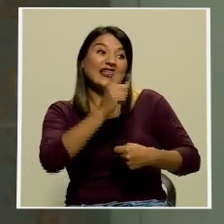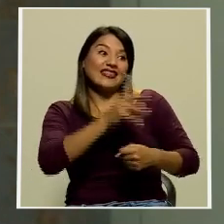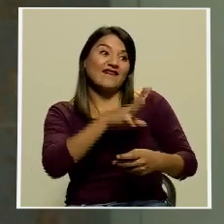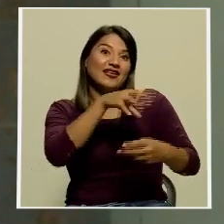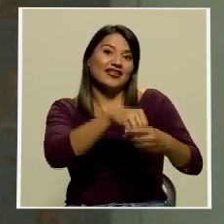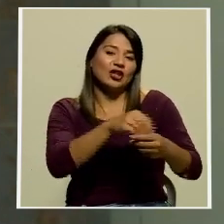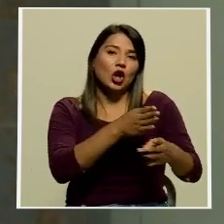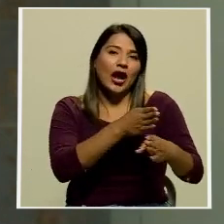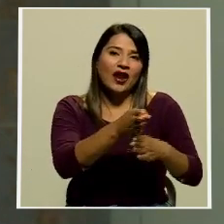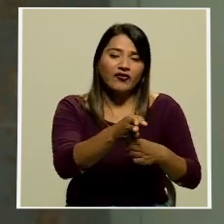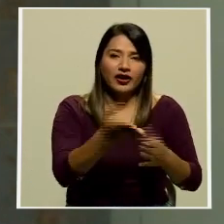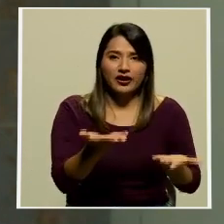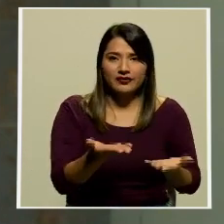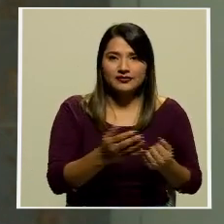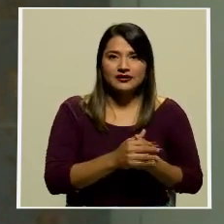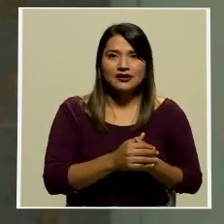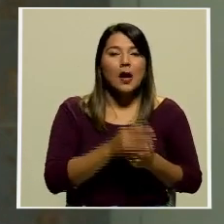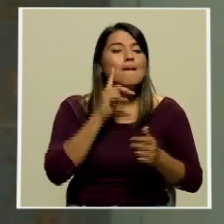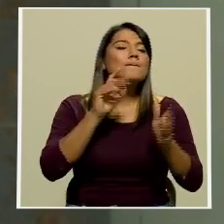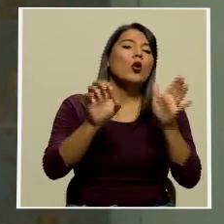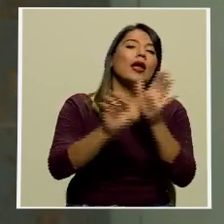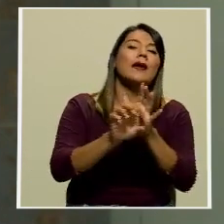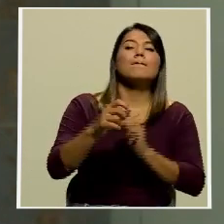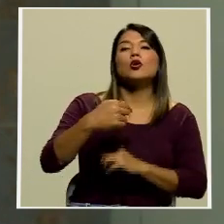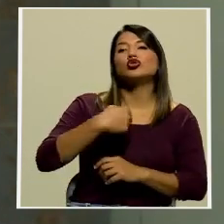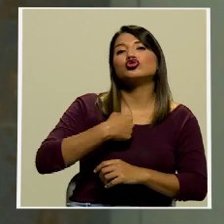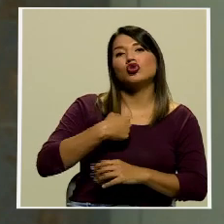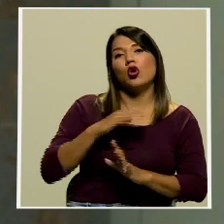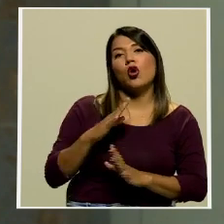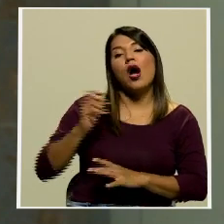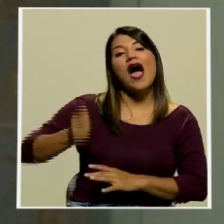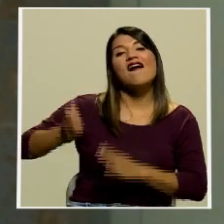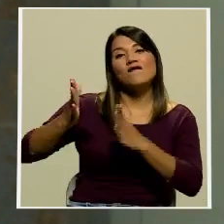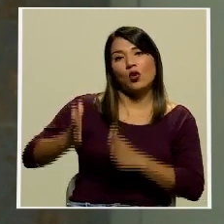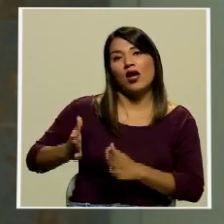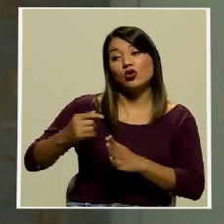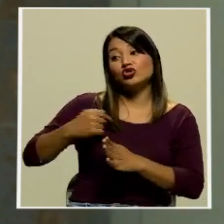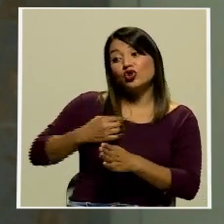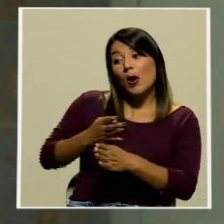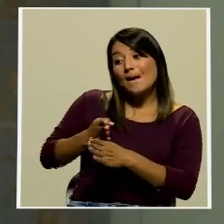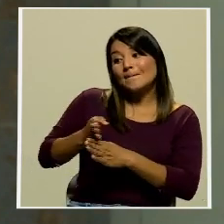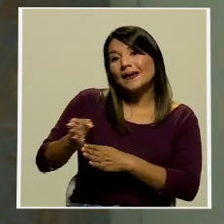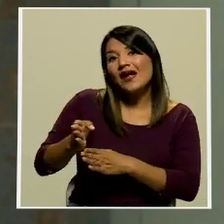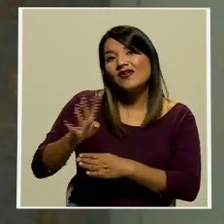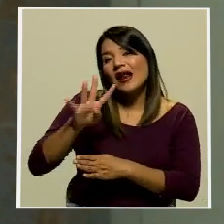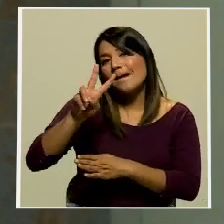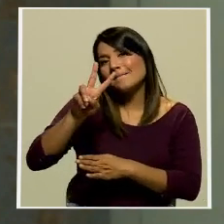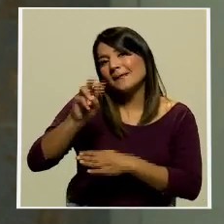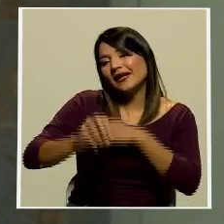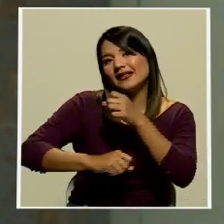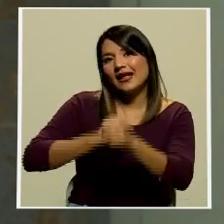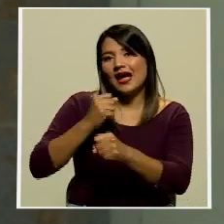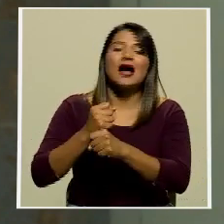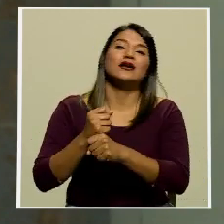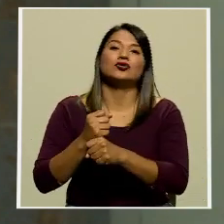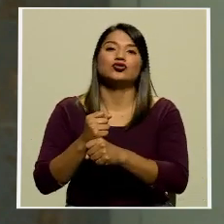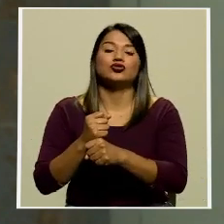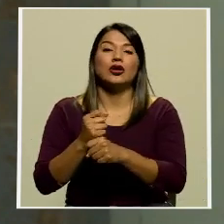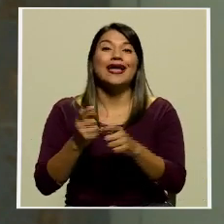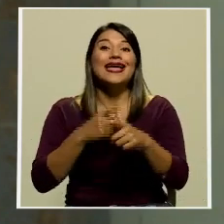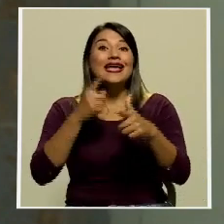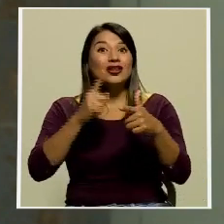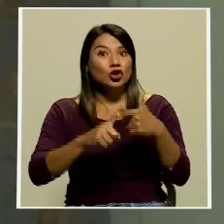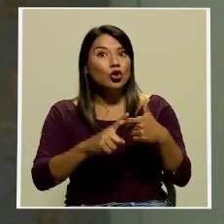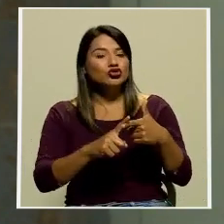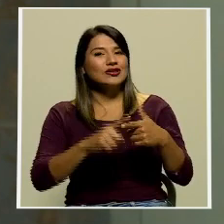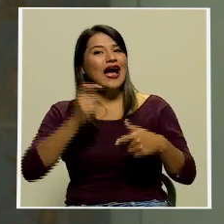carrera por 20 años casi y llegué a la magistratura. El letrado es una persona